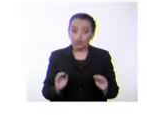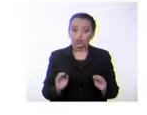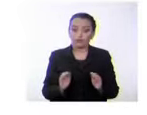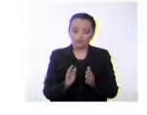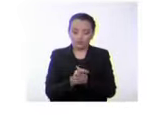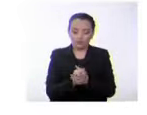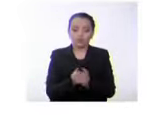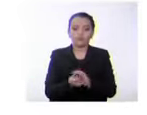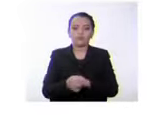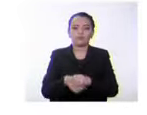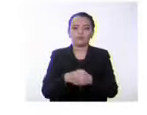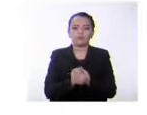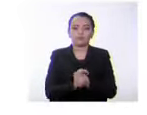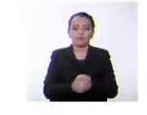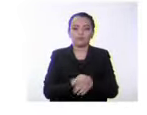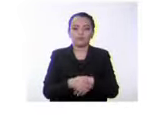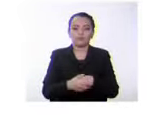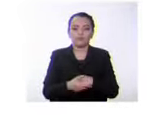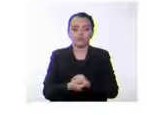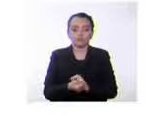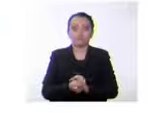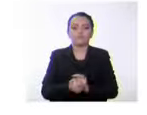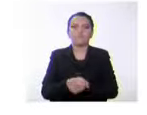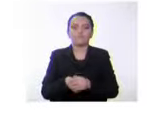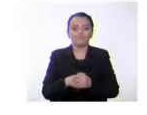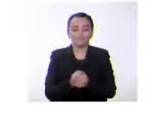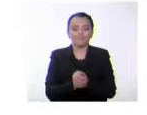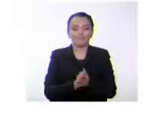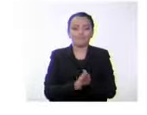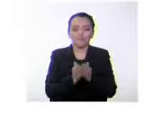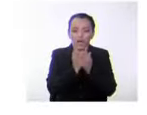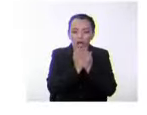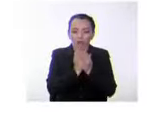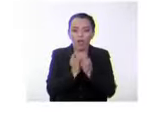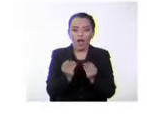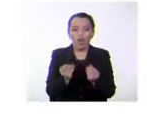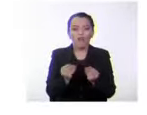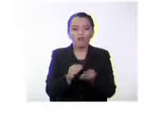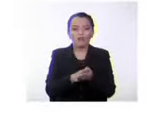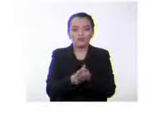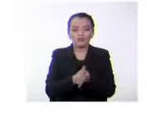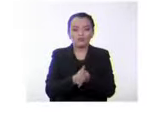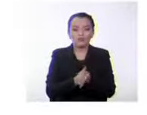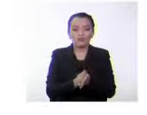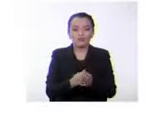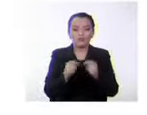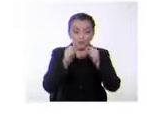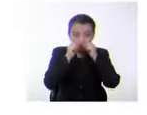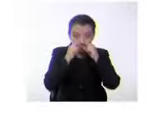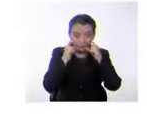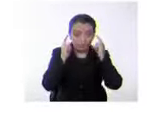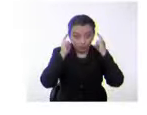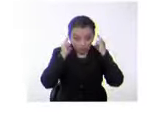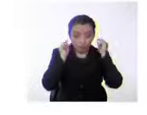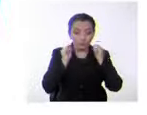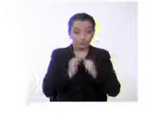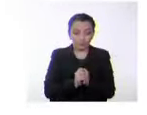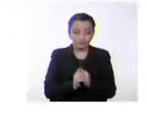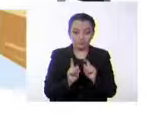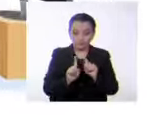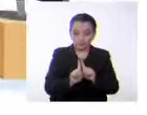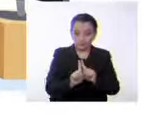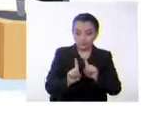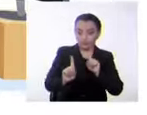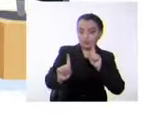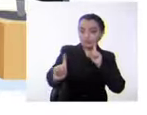laven asiduamente con agua y jabón, igual que usen el cubrebocas y también el distanciamiento que debe haber entre ellos y el televisor